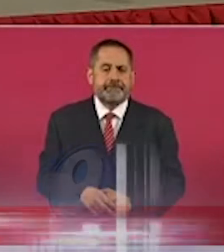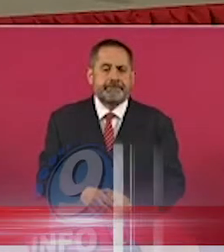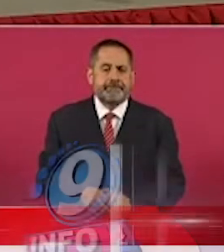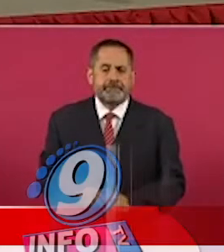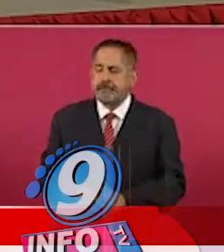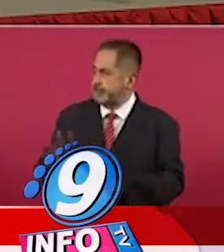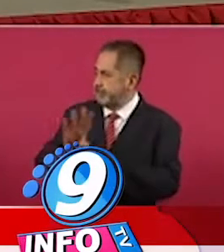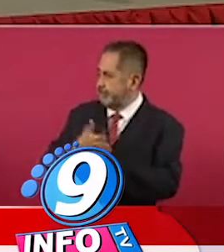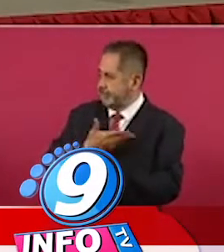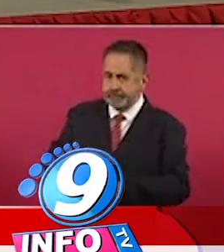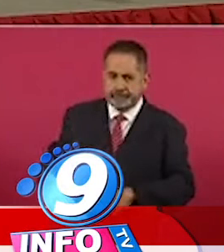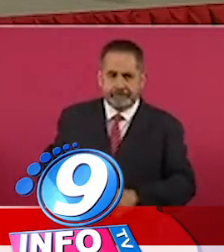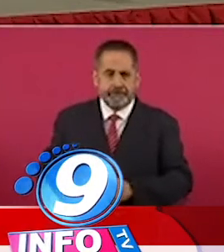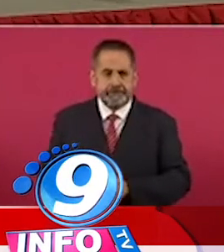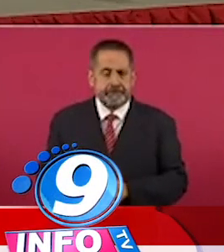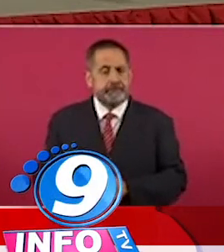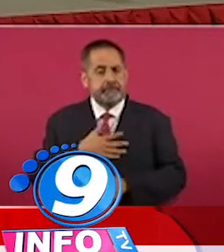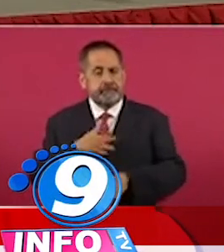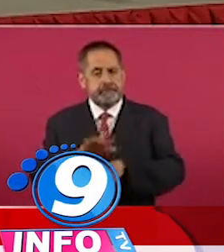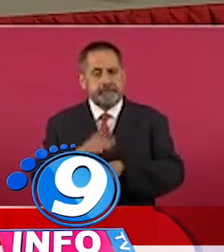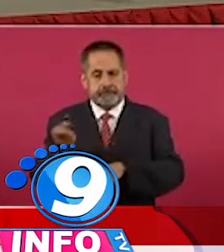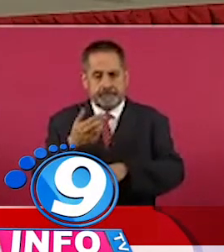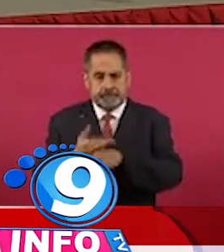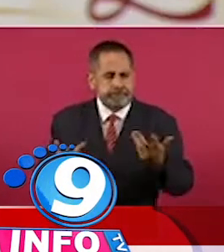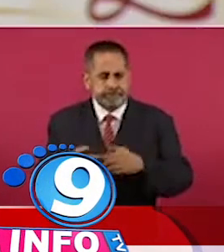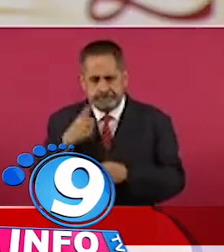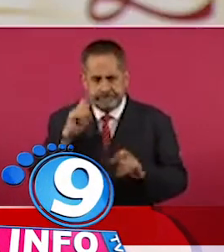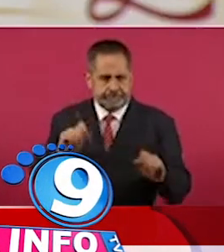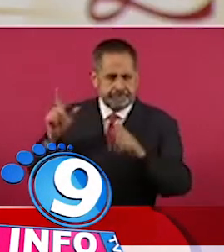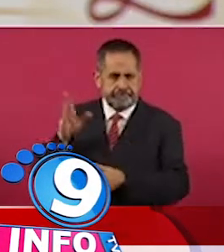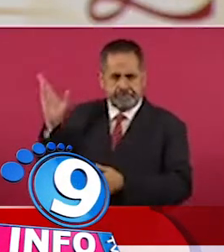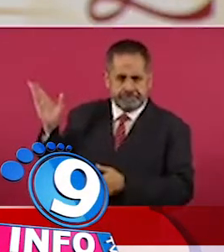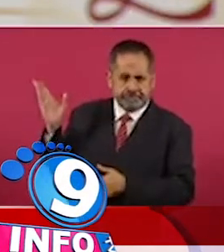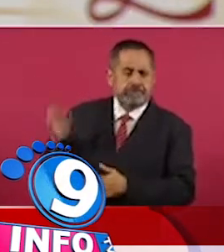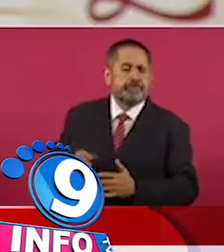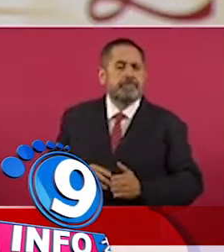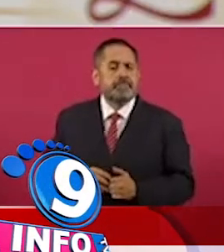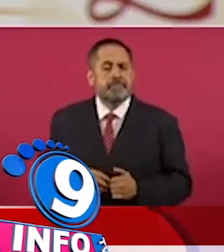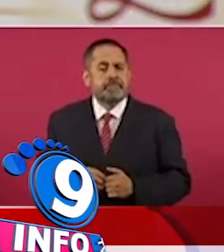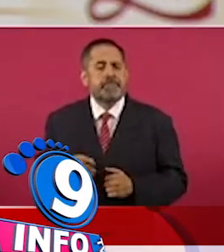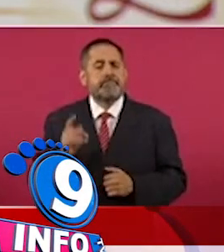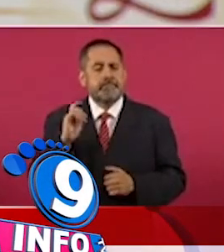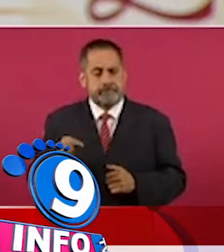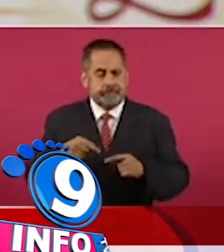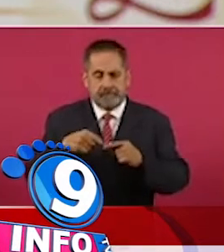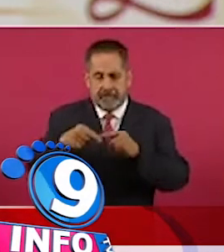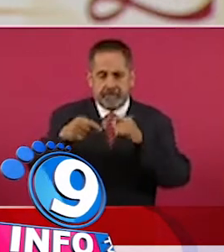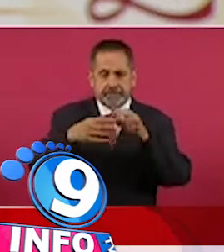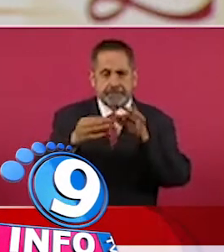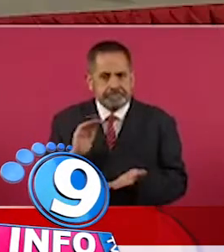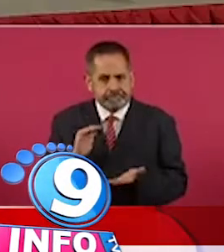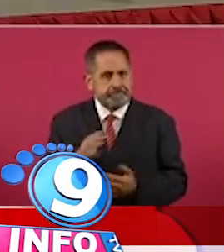la secretaría de salud federal informa que en las últimas 24 horas la ocupación hospitalaria por kobe 19 se